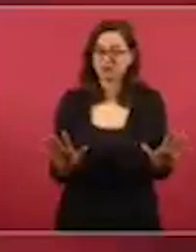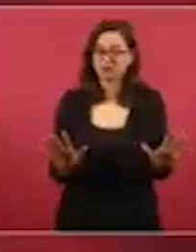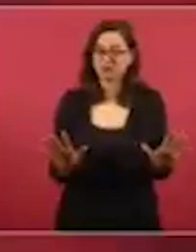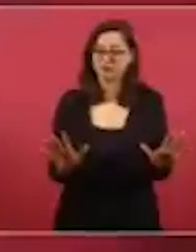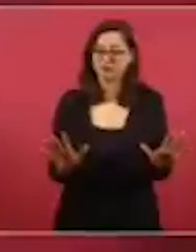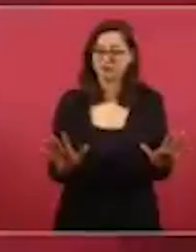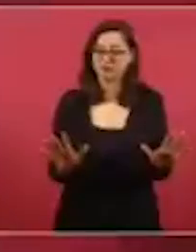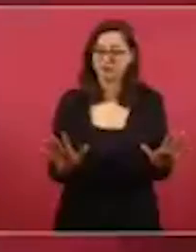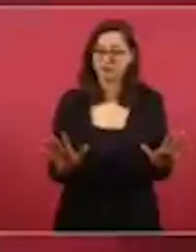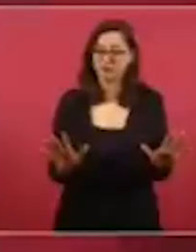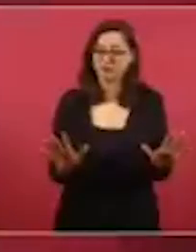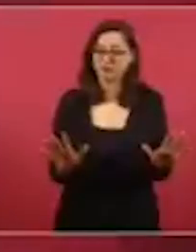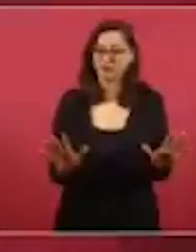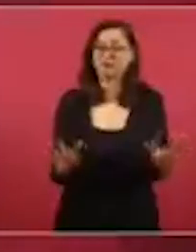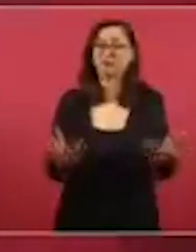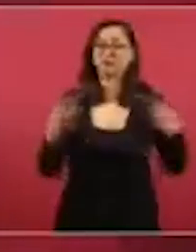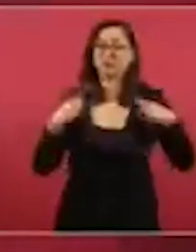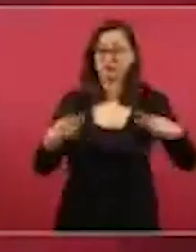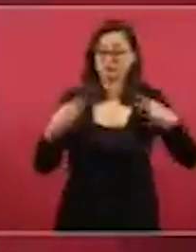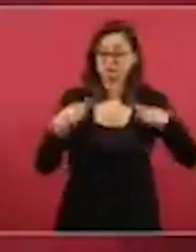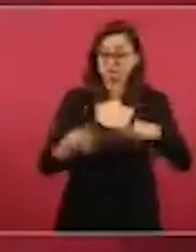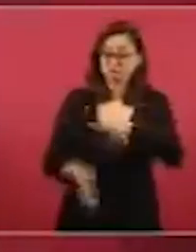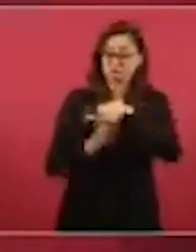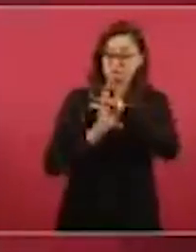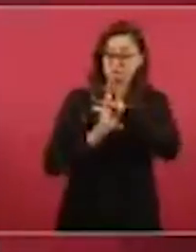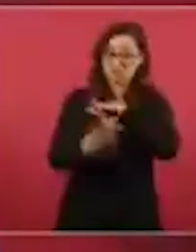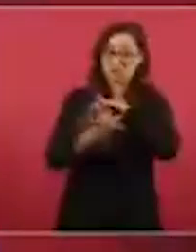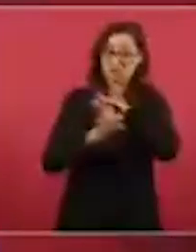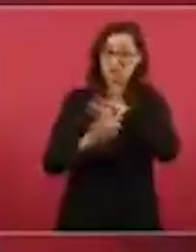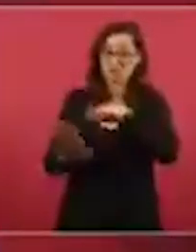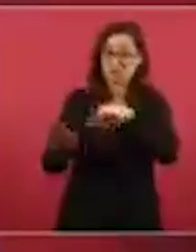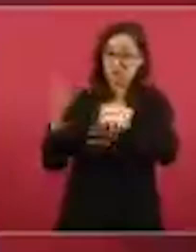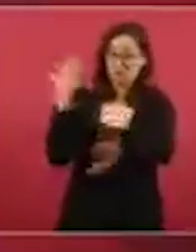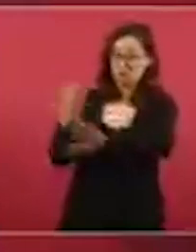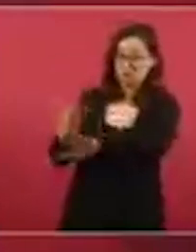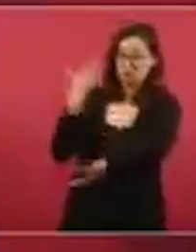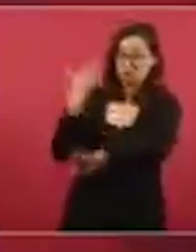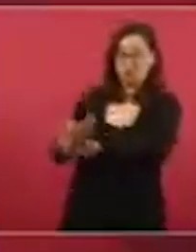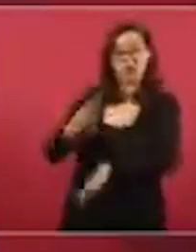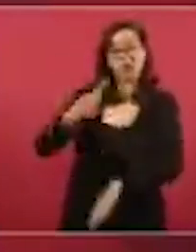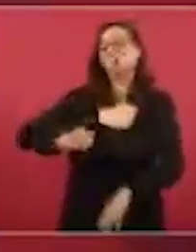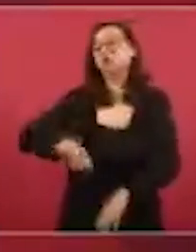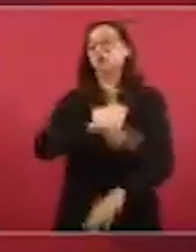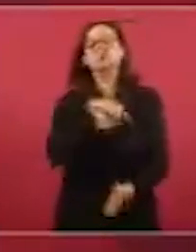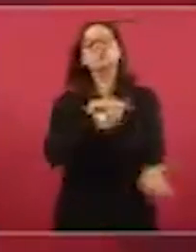de los migrantes no va a contar con nuestro apoyo.